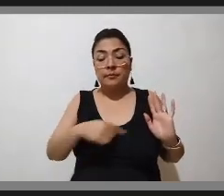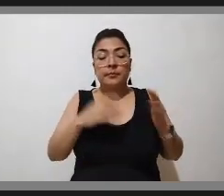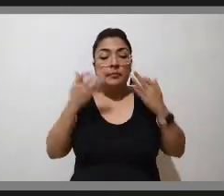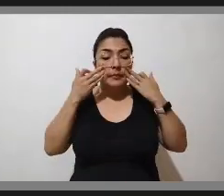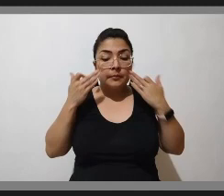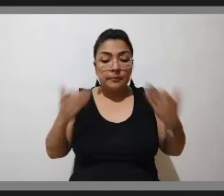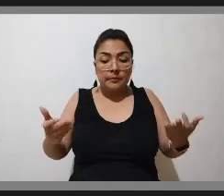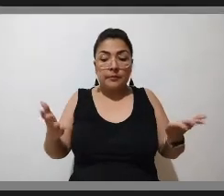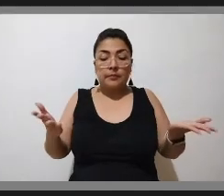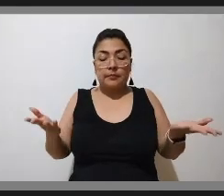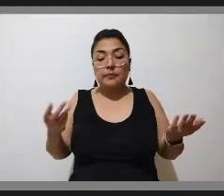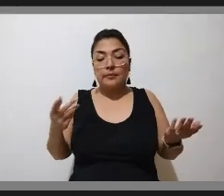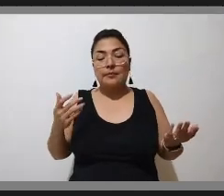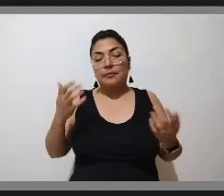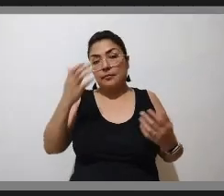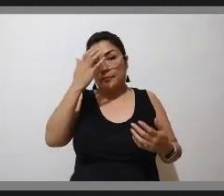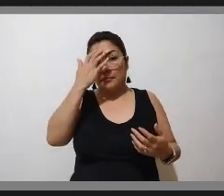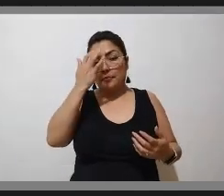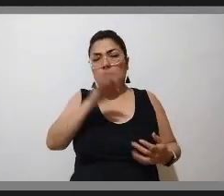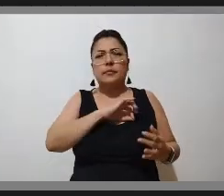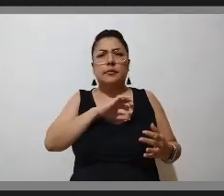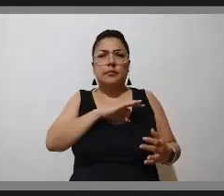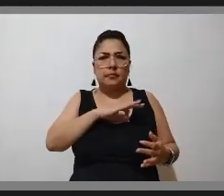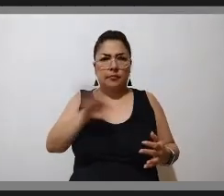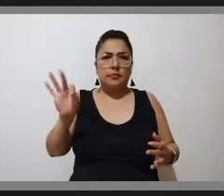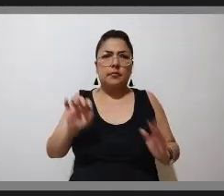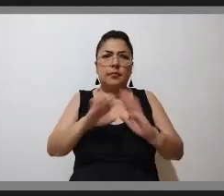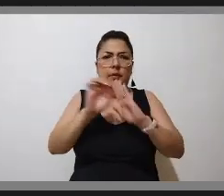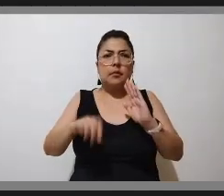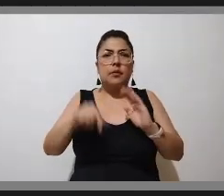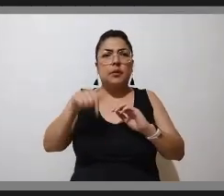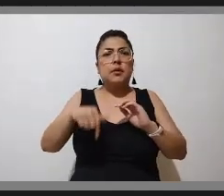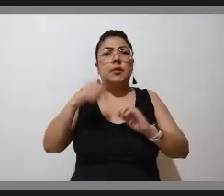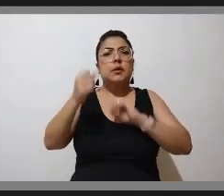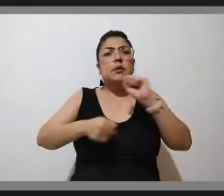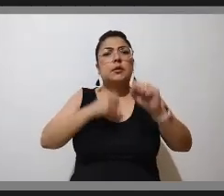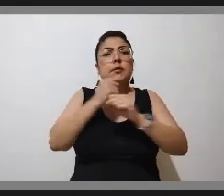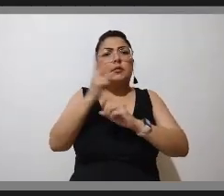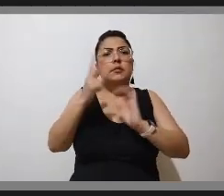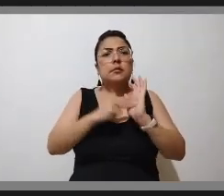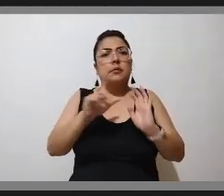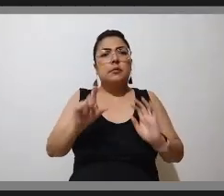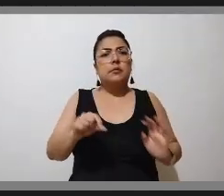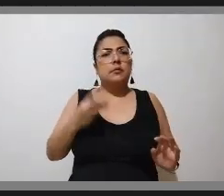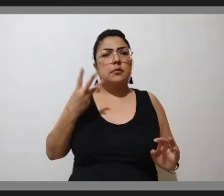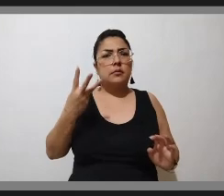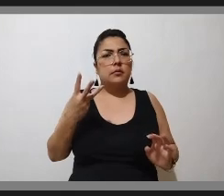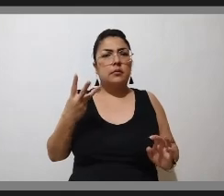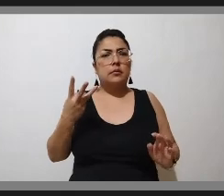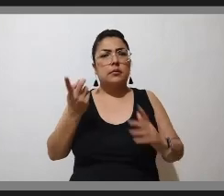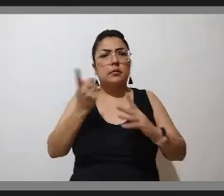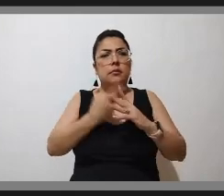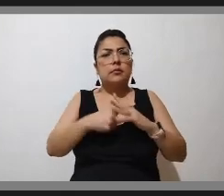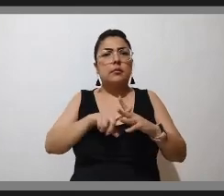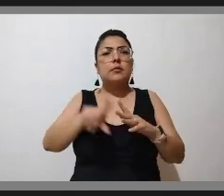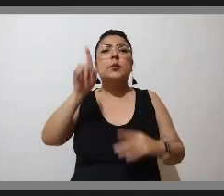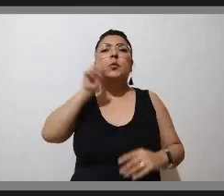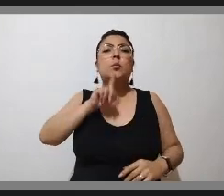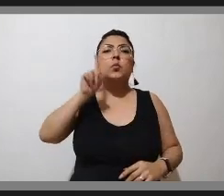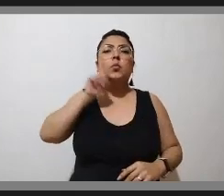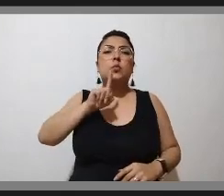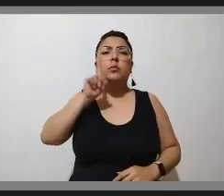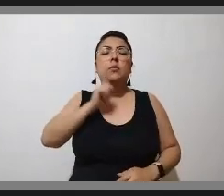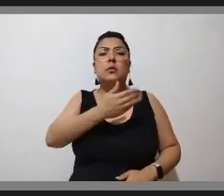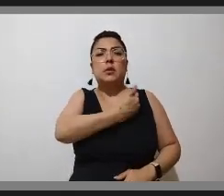llegar. Y para ejemplo de ello, a inicios de este año se logró, bueno, se integró por primera vez